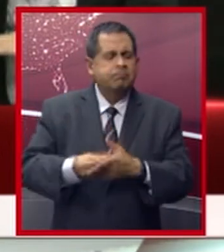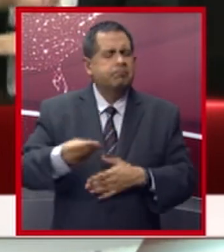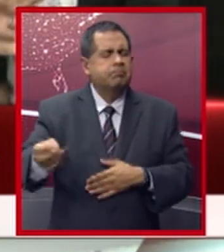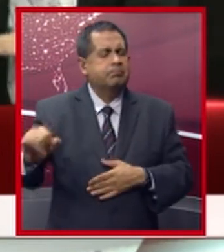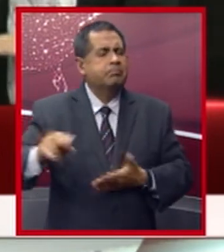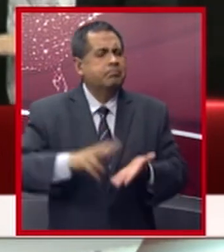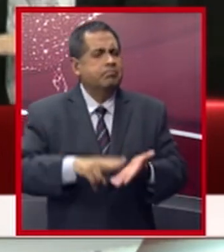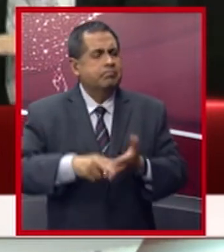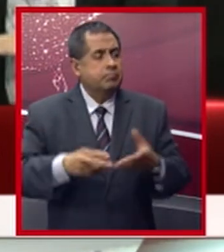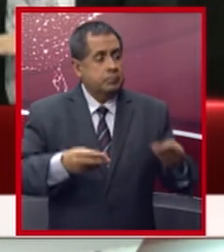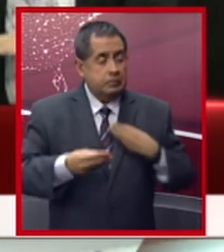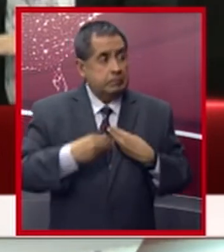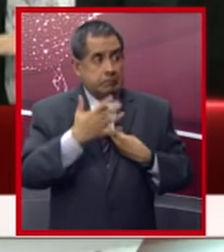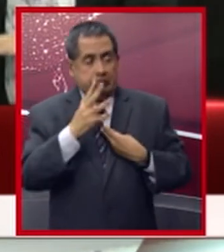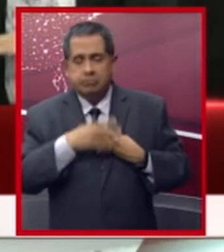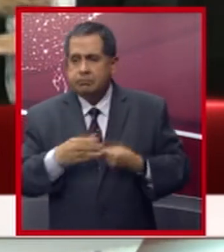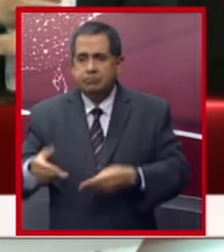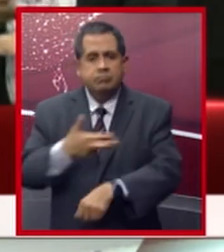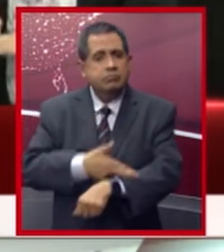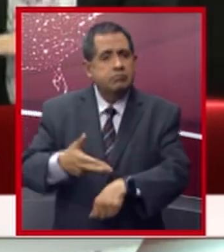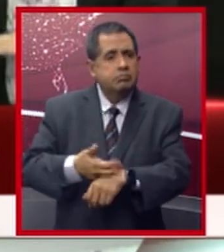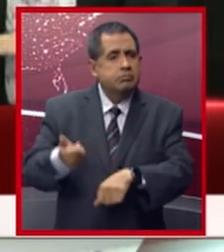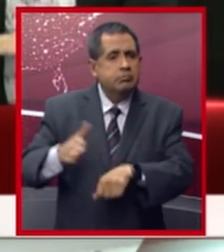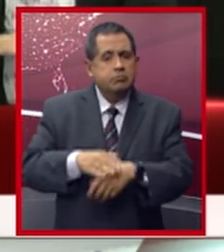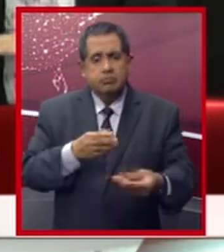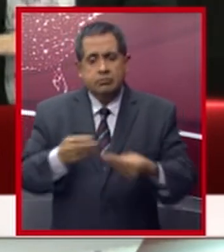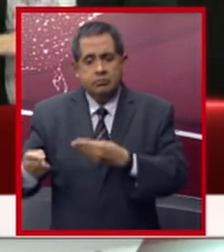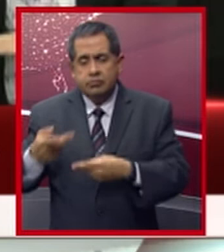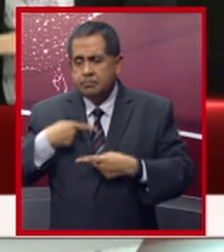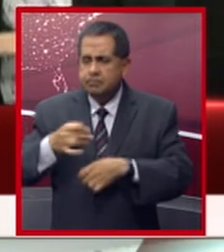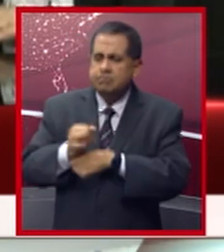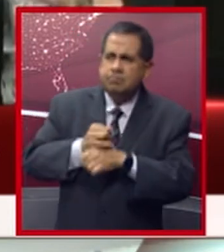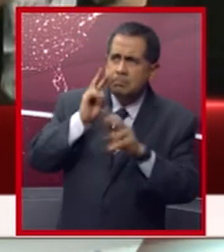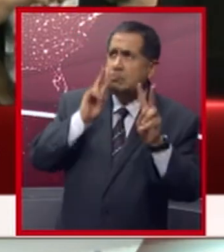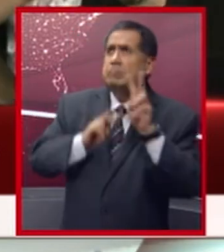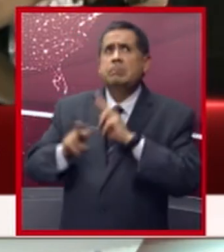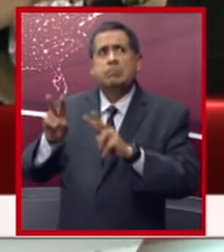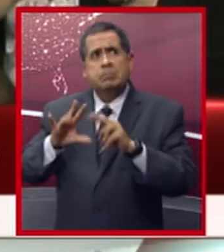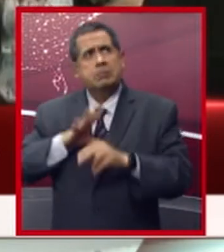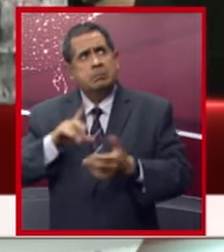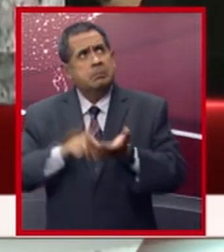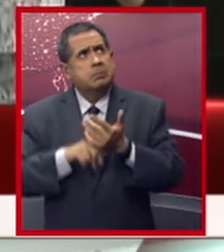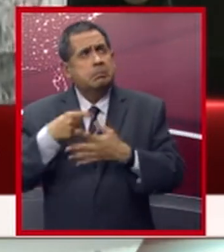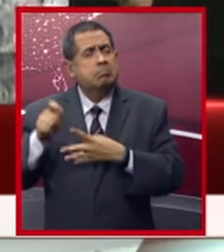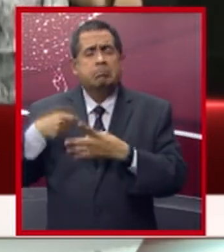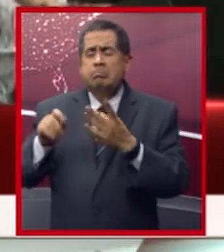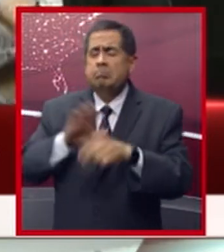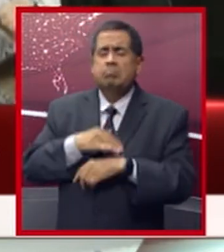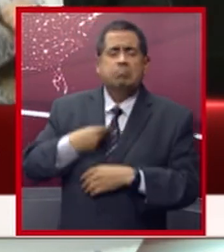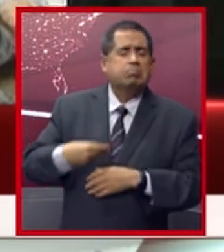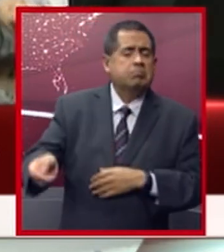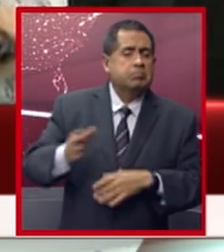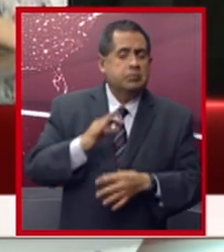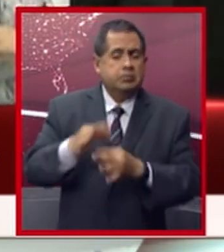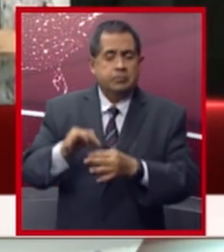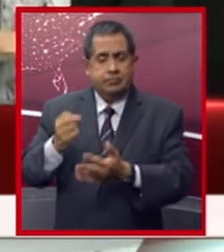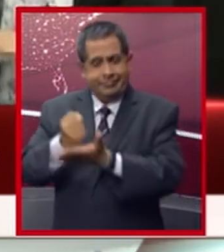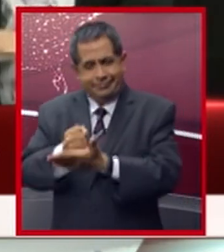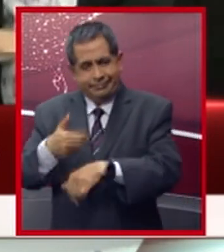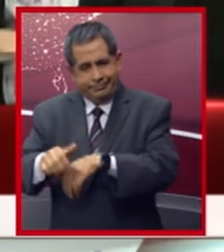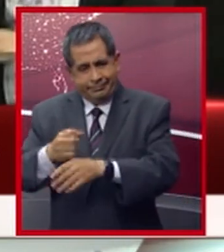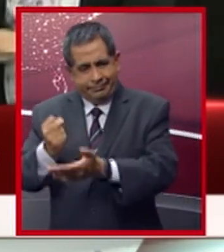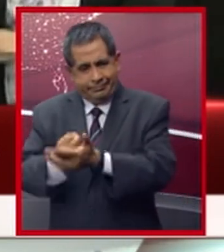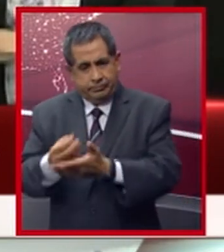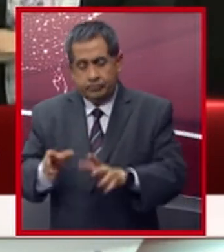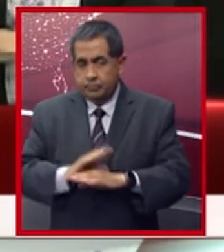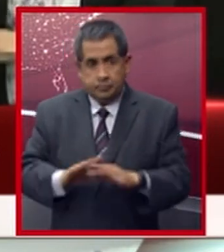estudios y ya era un mero trámite administrativo, iban los inspectores, revisaban si tiene esto, esto otro, mantiene el registro.